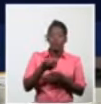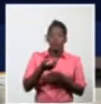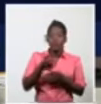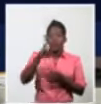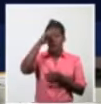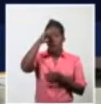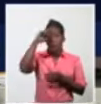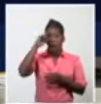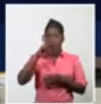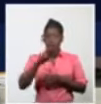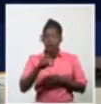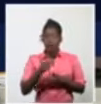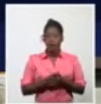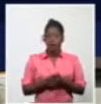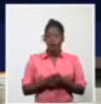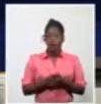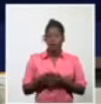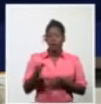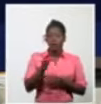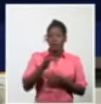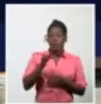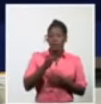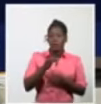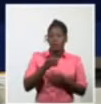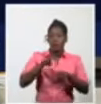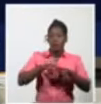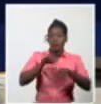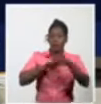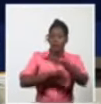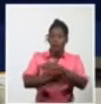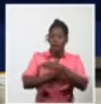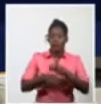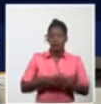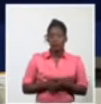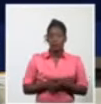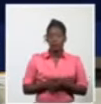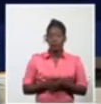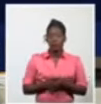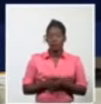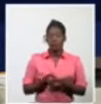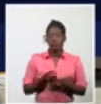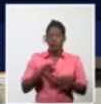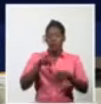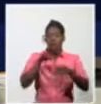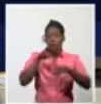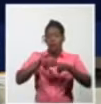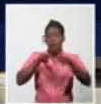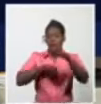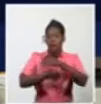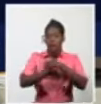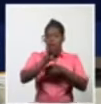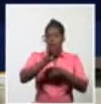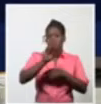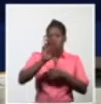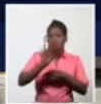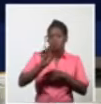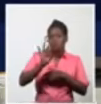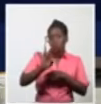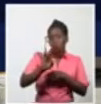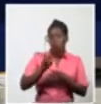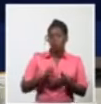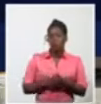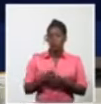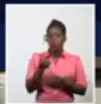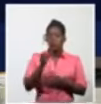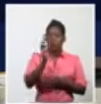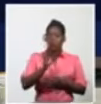Este, el municipio de Santa Clara con 117 casos, Habana del Este con 68, 10 de octubre con